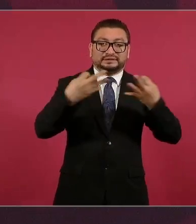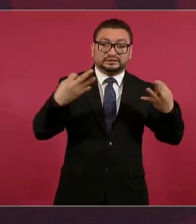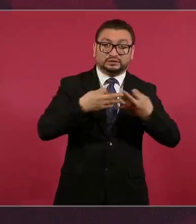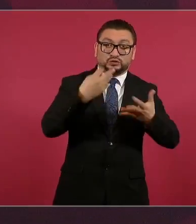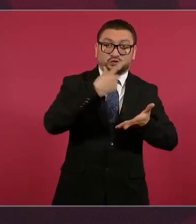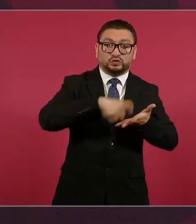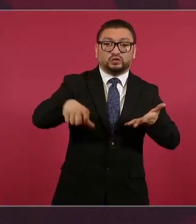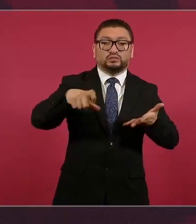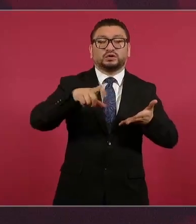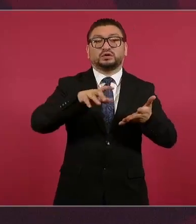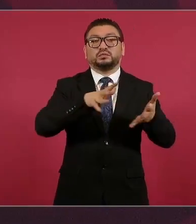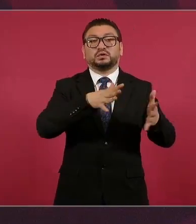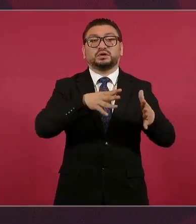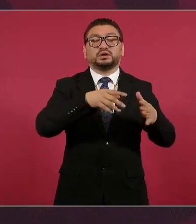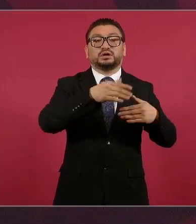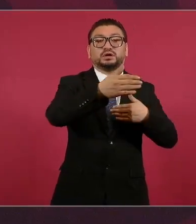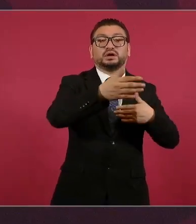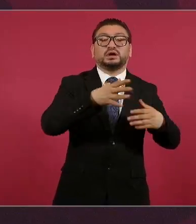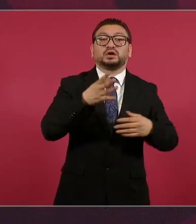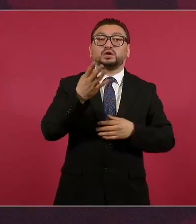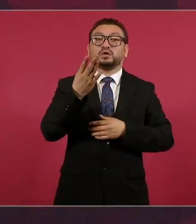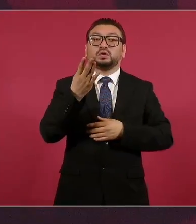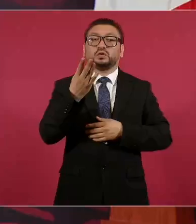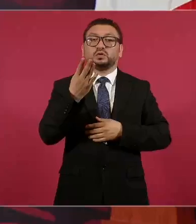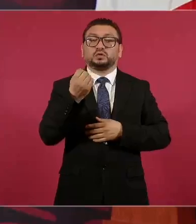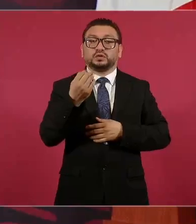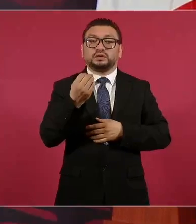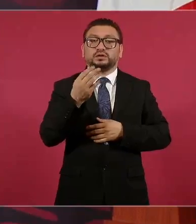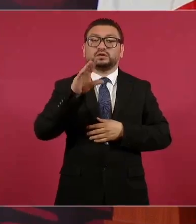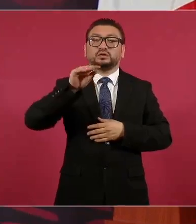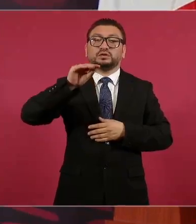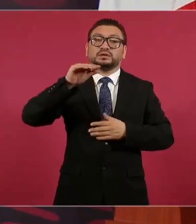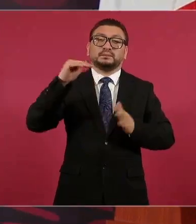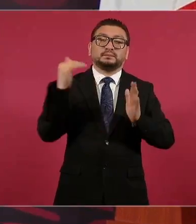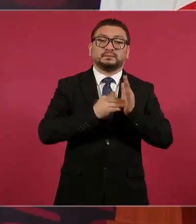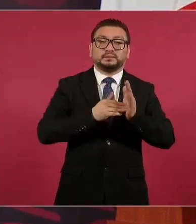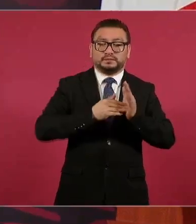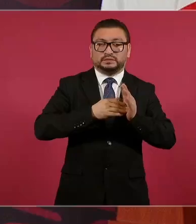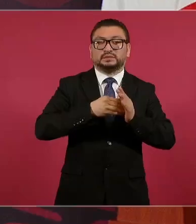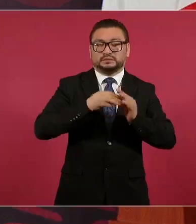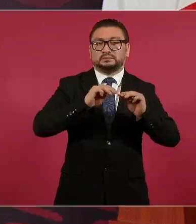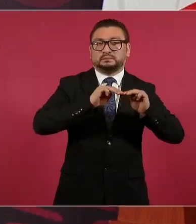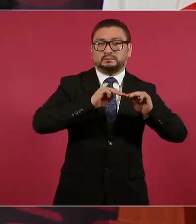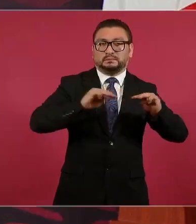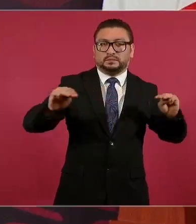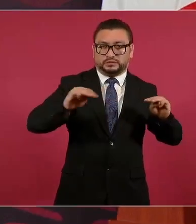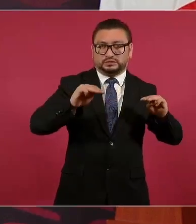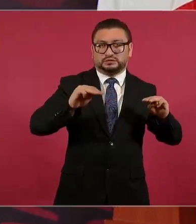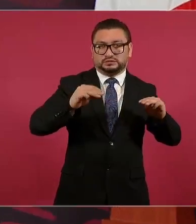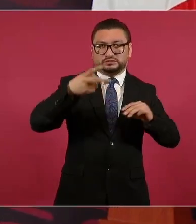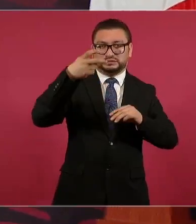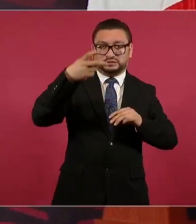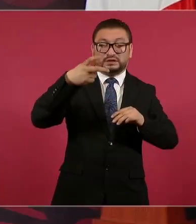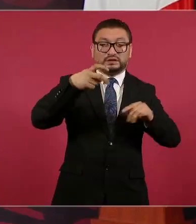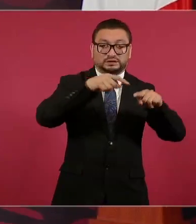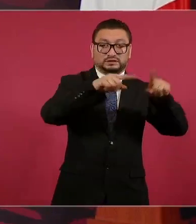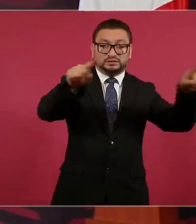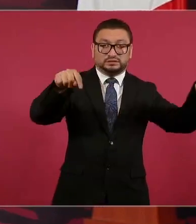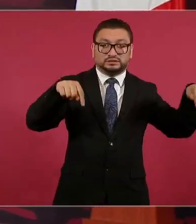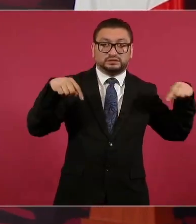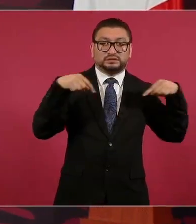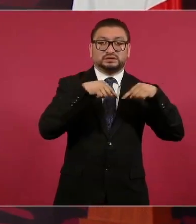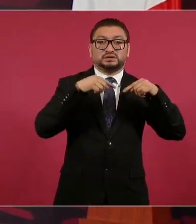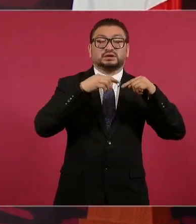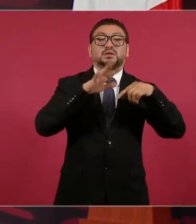como 9 hectáreas, 90,000 metros cuadrados de